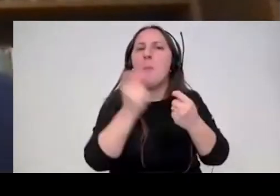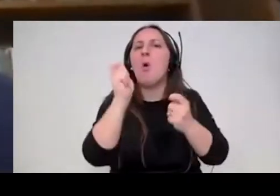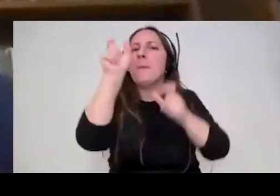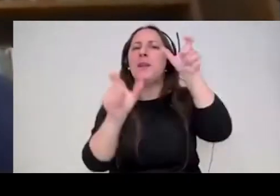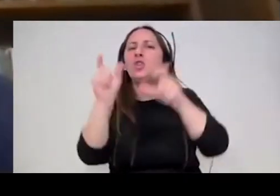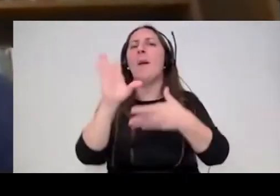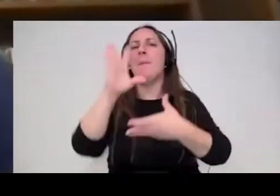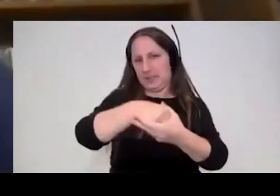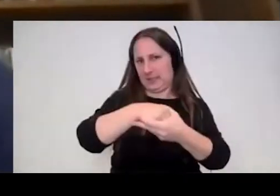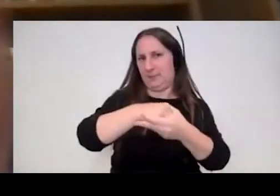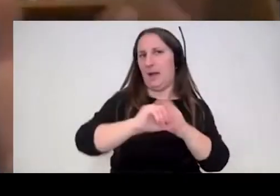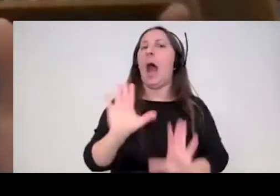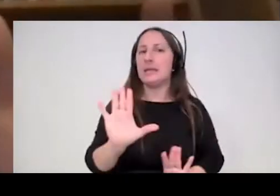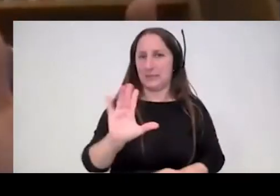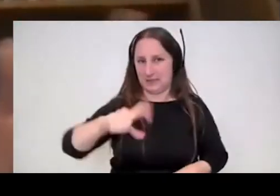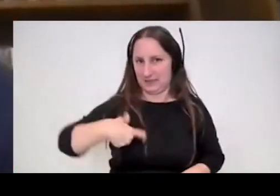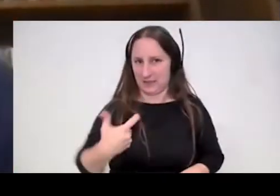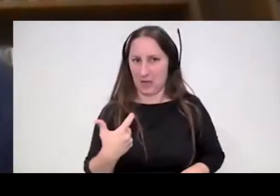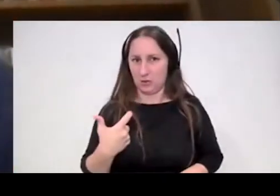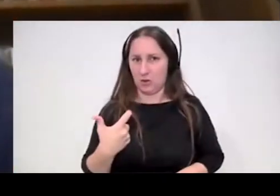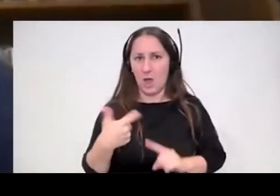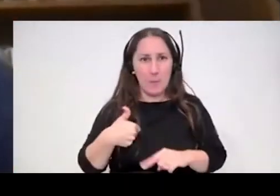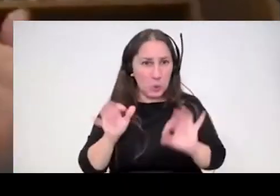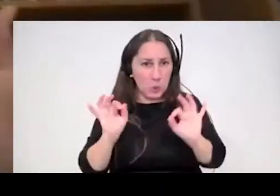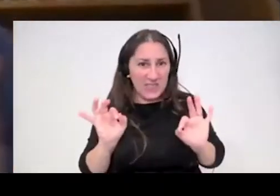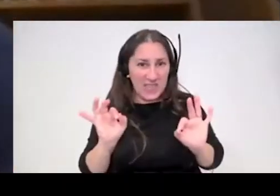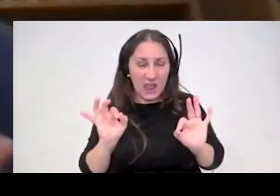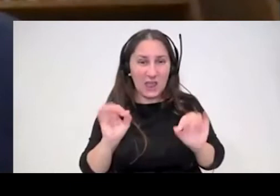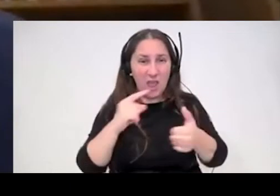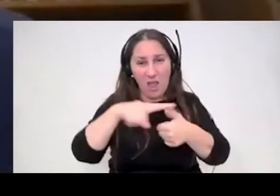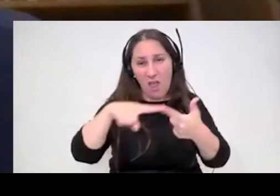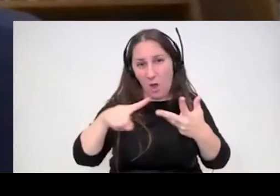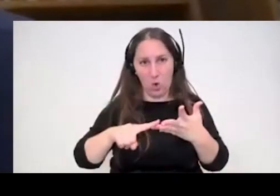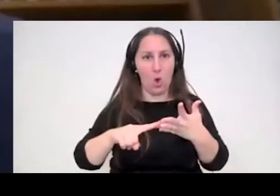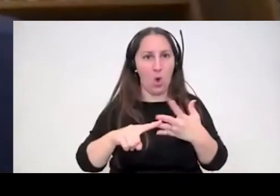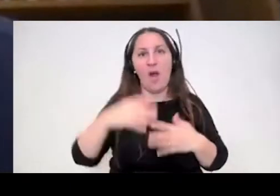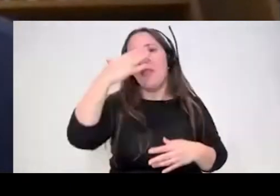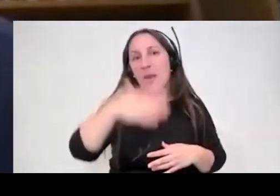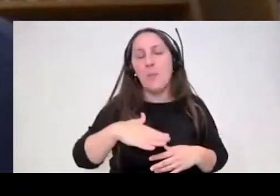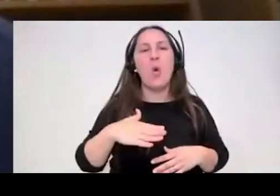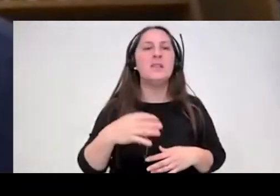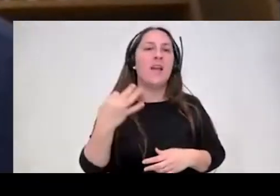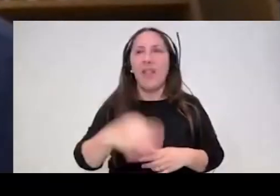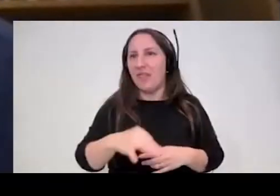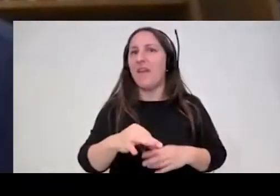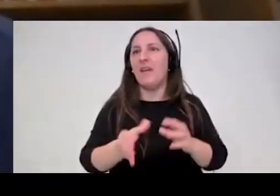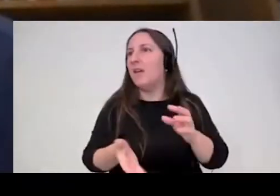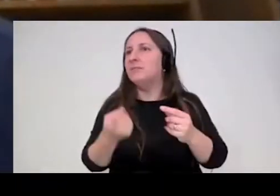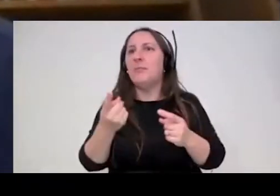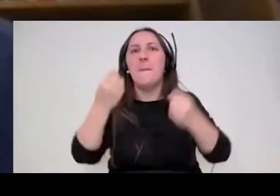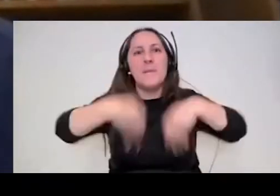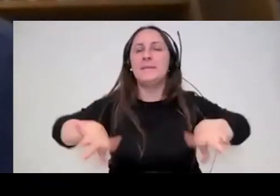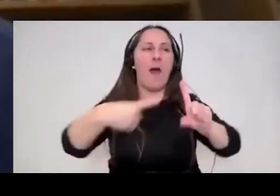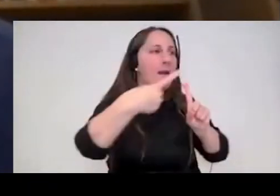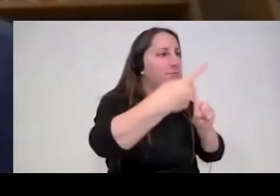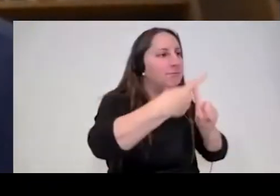participa. Ahora, ¿ya está con eso? No, no está. Porque después hay que salir a la cancha, para decirlo de alguna forma lo más